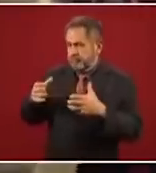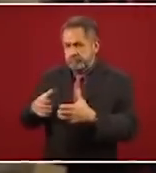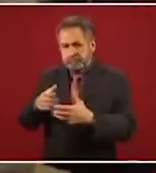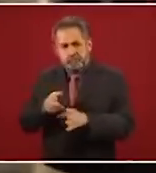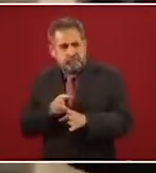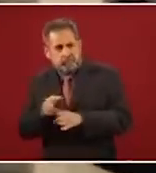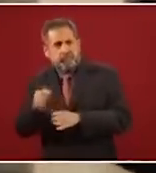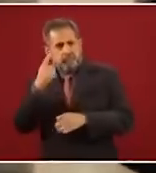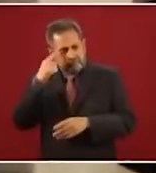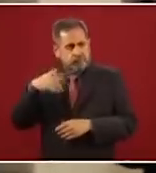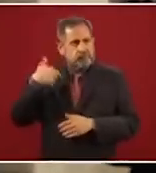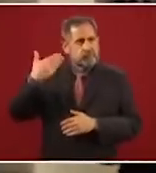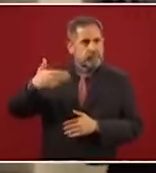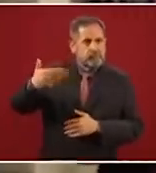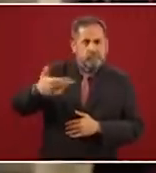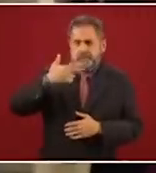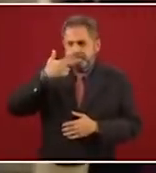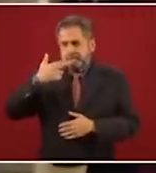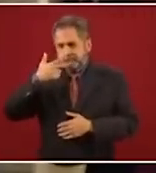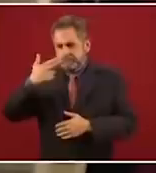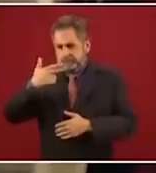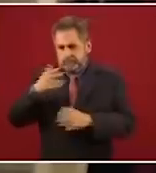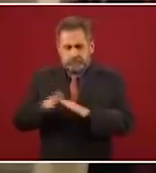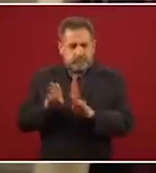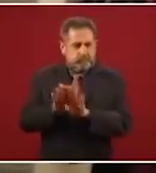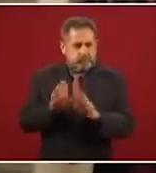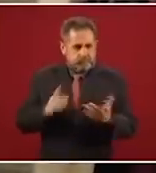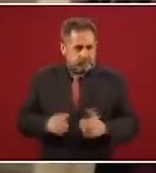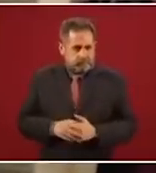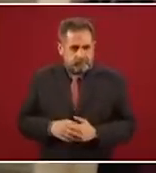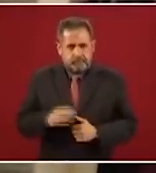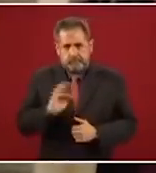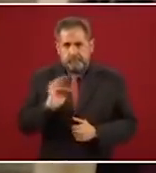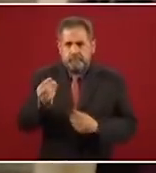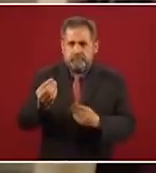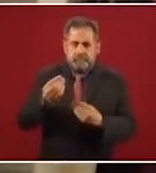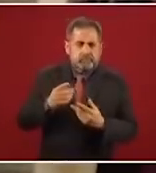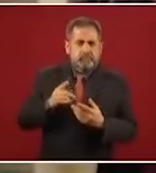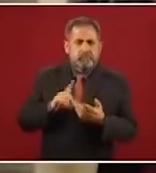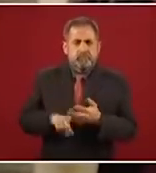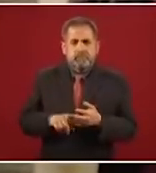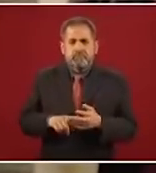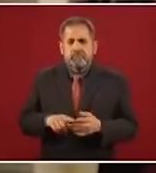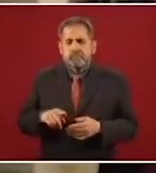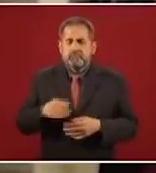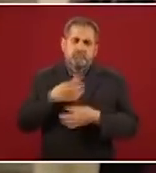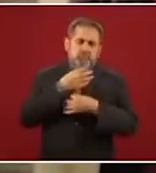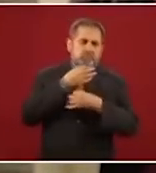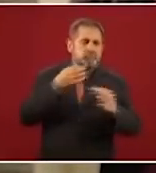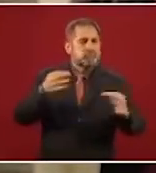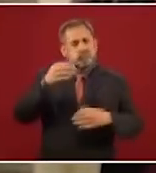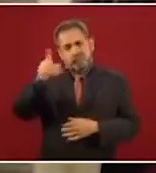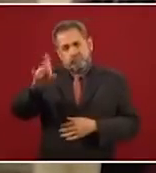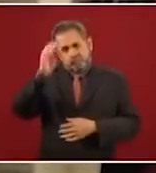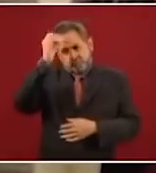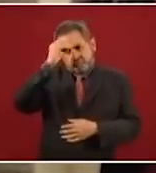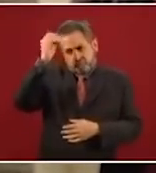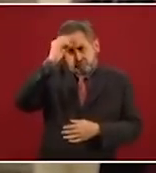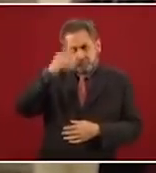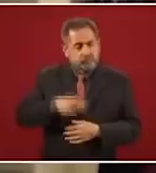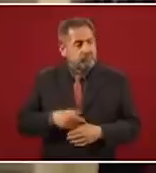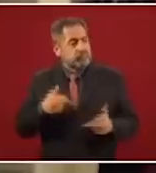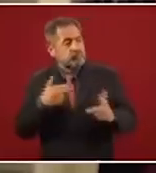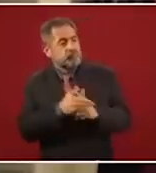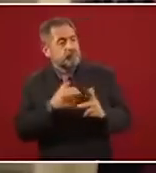acá puede ser para mejorar y continuar este descenso? Y si podría regalarme, presidente, un pronunciamiento sobre este asesinato de los